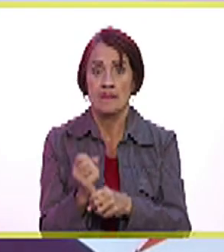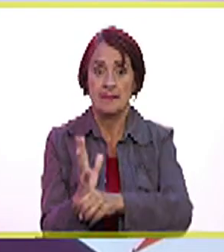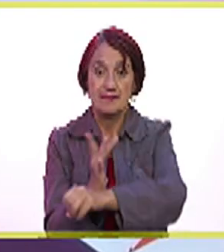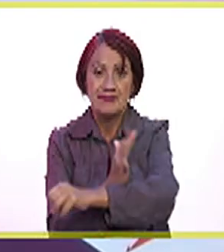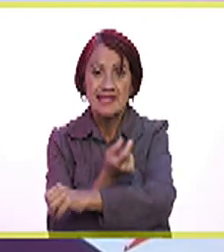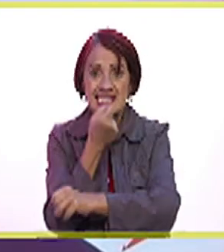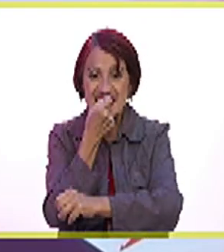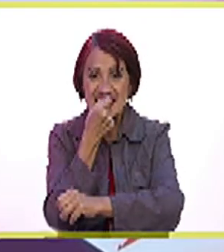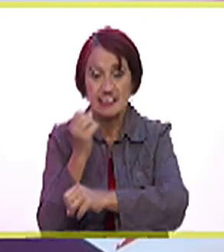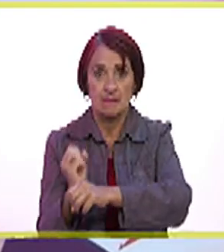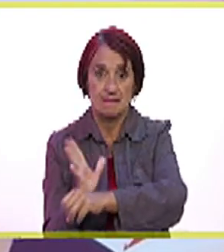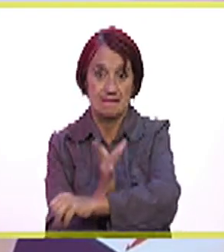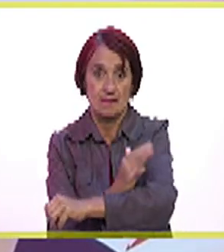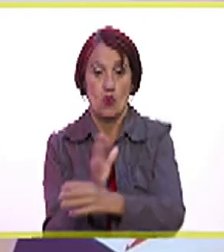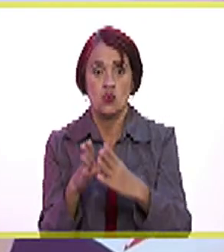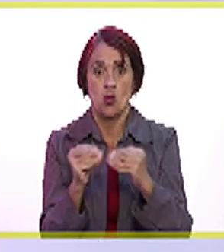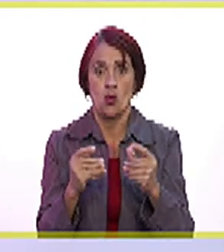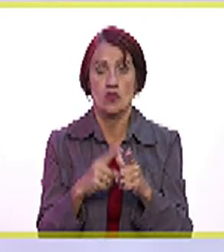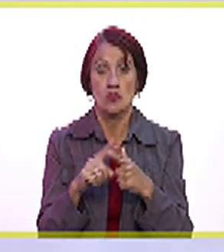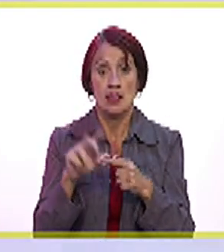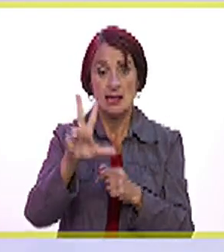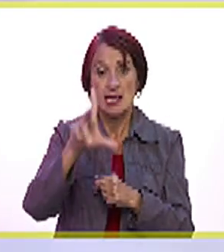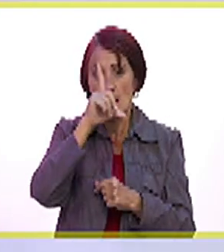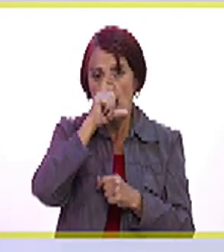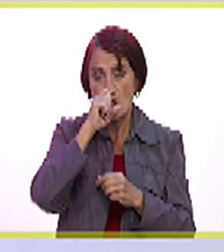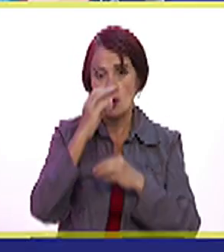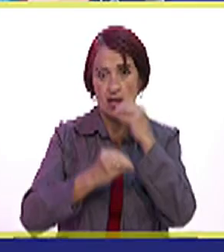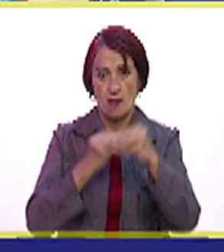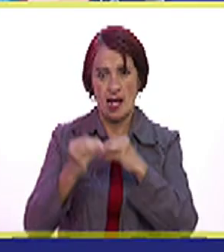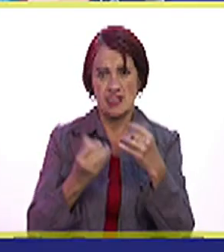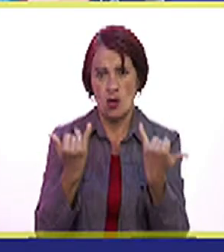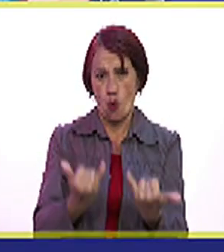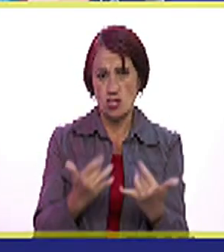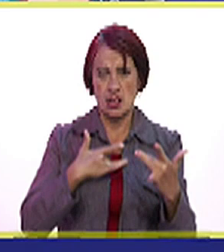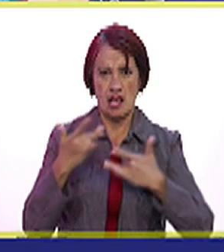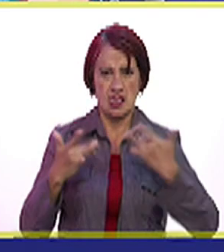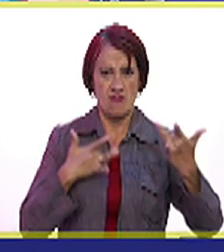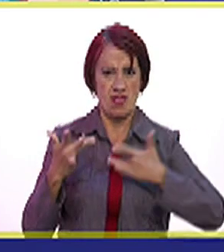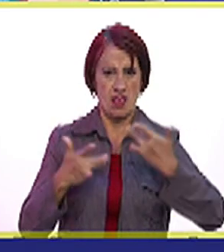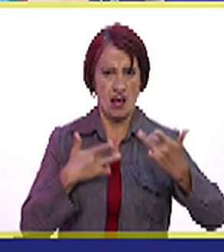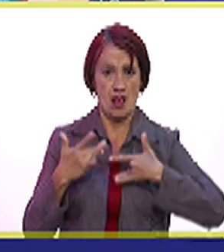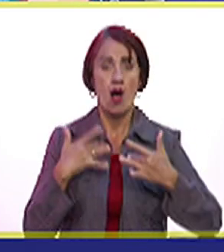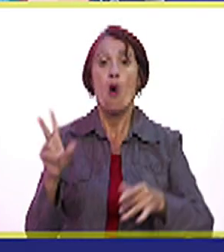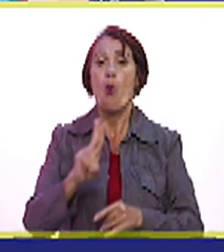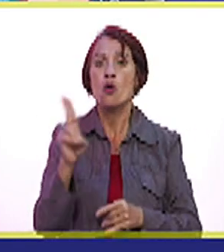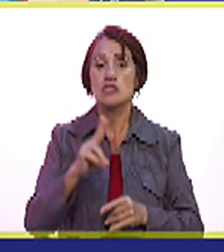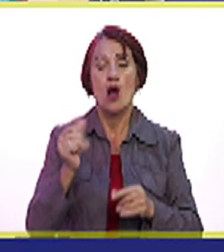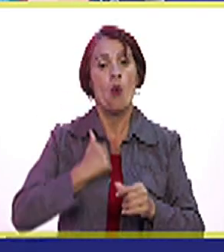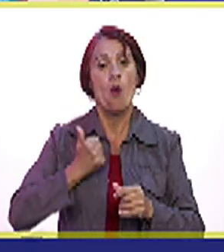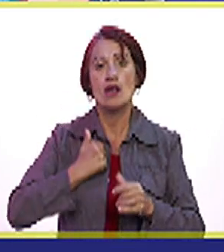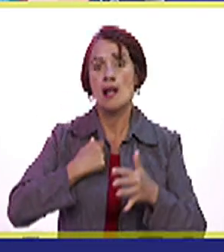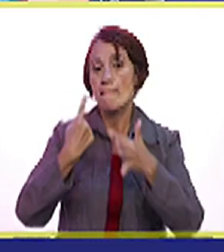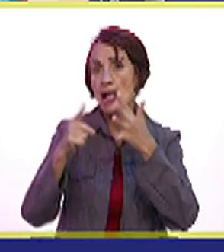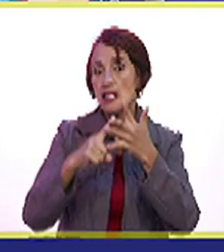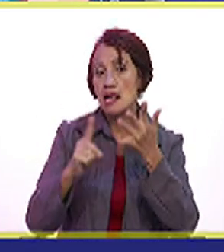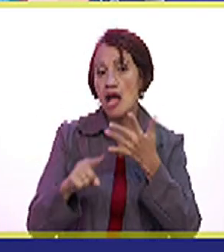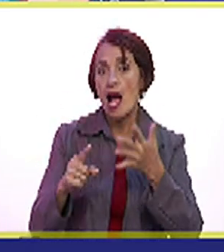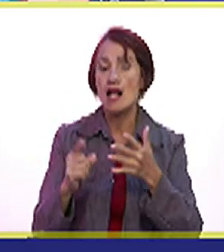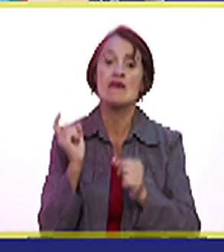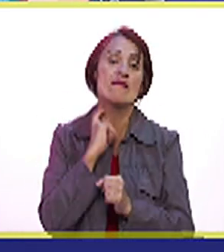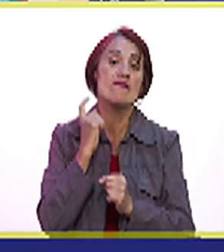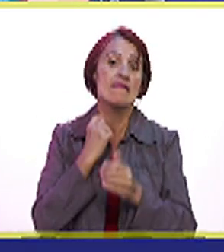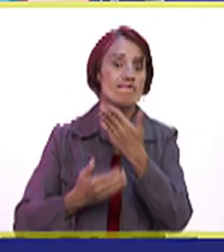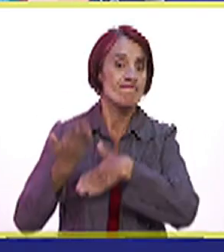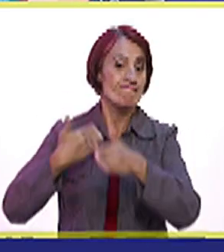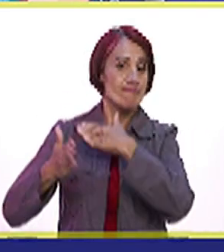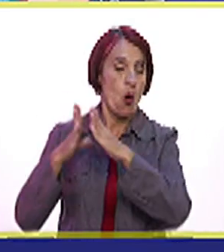verdes. Para tercer año, ¿qué vamos a realizar nosotros en la actividad? Pueden utilizar cualquier material de reciclaje. También les recomiendo la colección